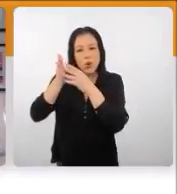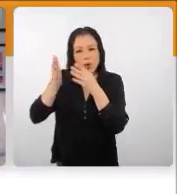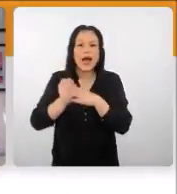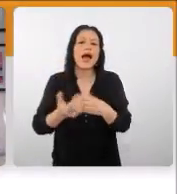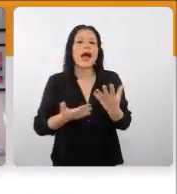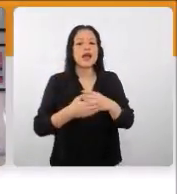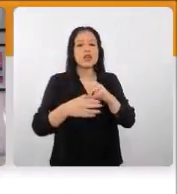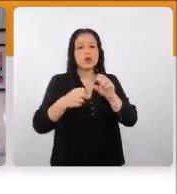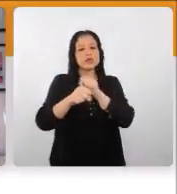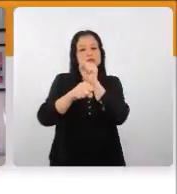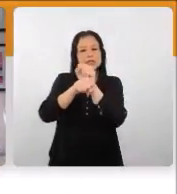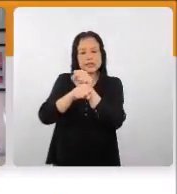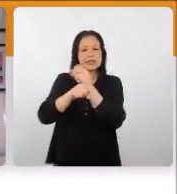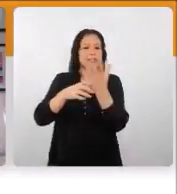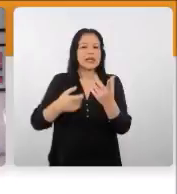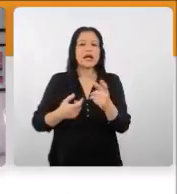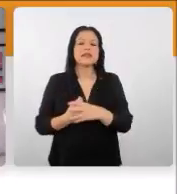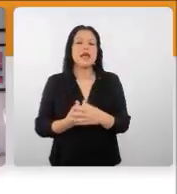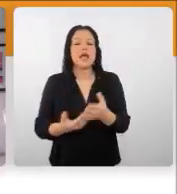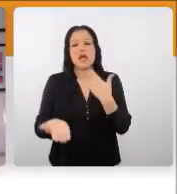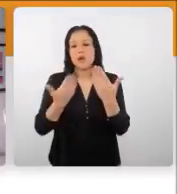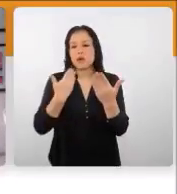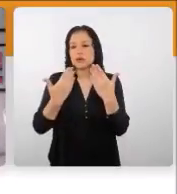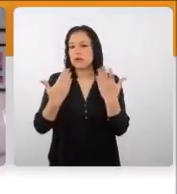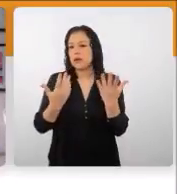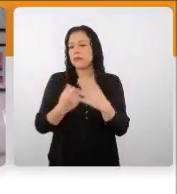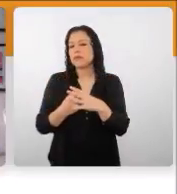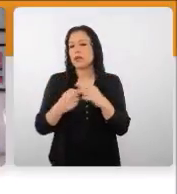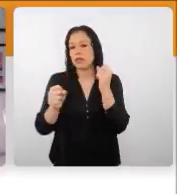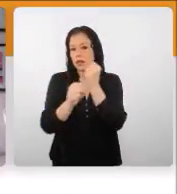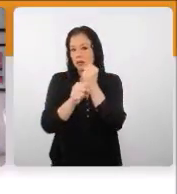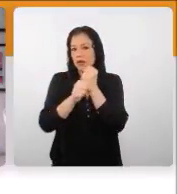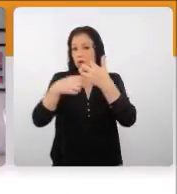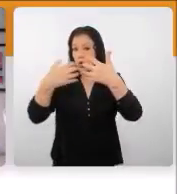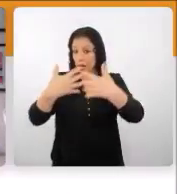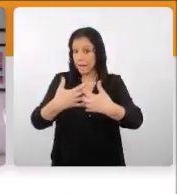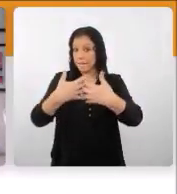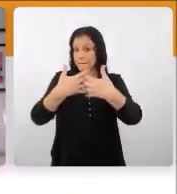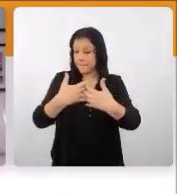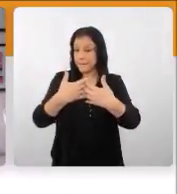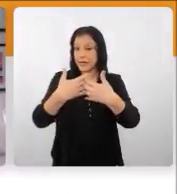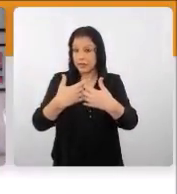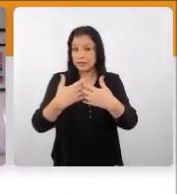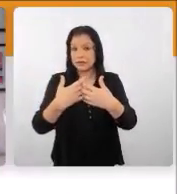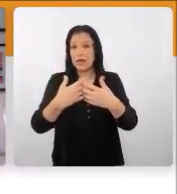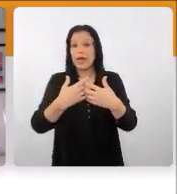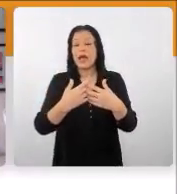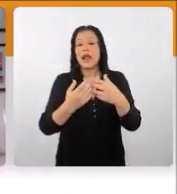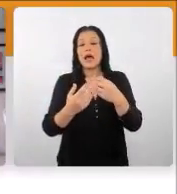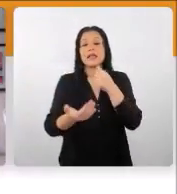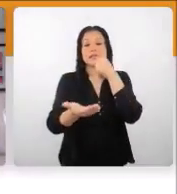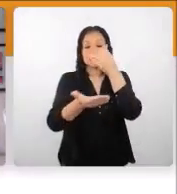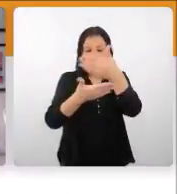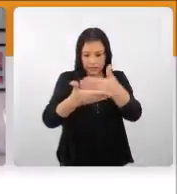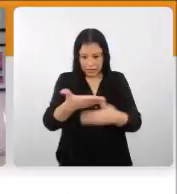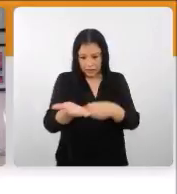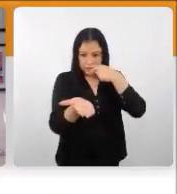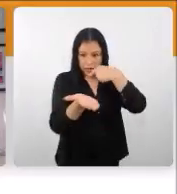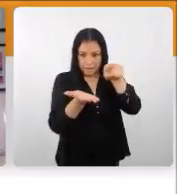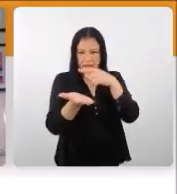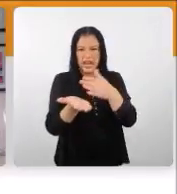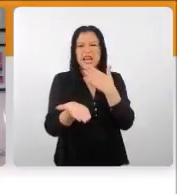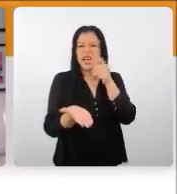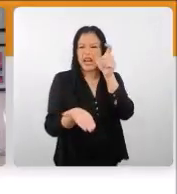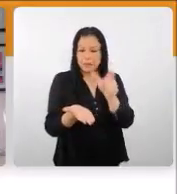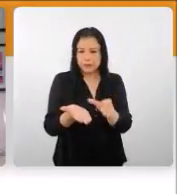citas obligatorias. Cuando hablamos de trabajar con empresas, ¿sí? Las cartas deben dirigirse a la persona principal. Son